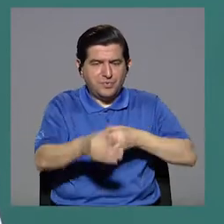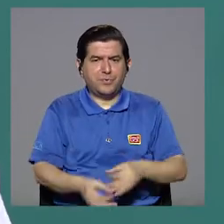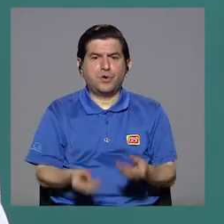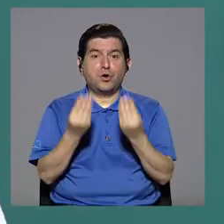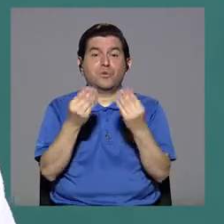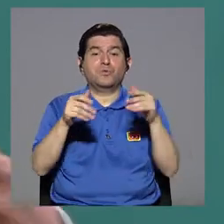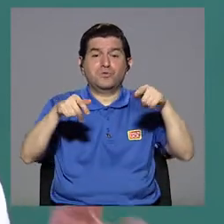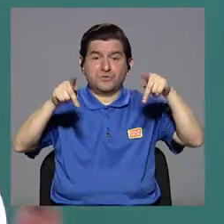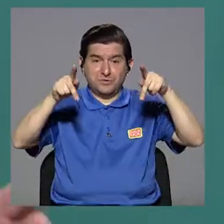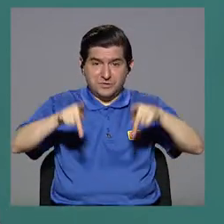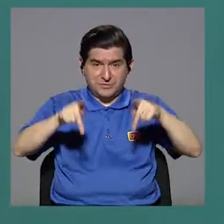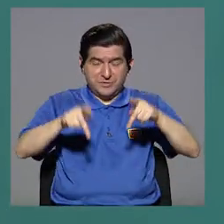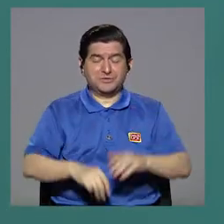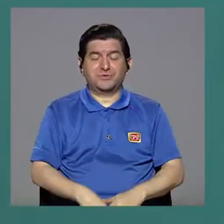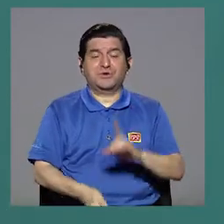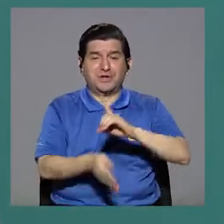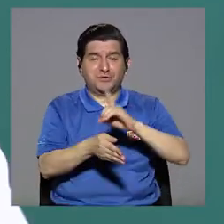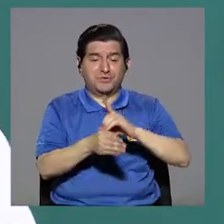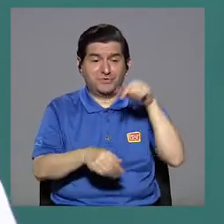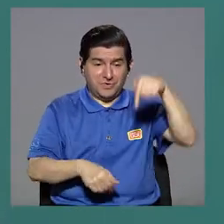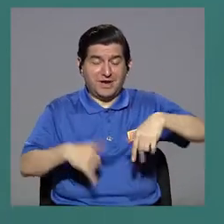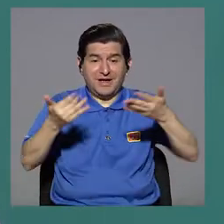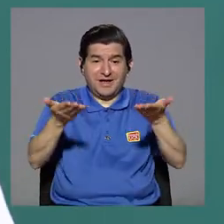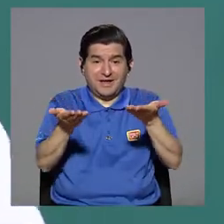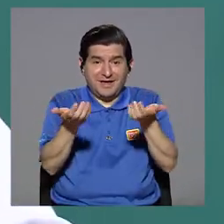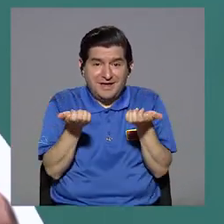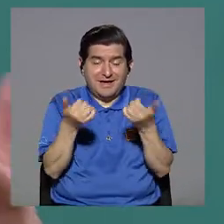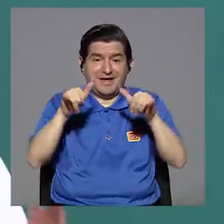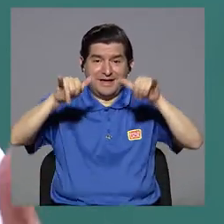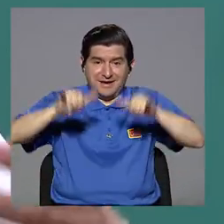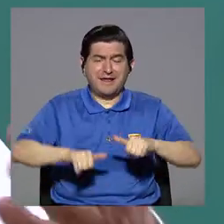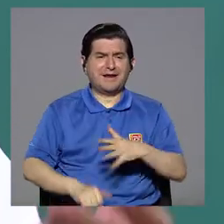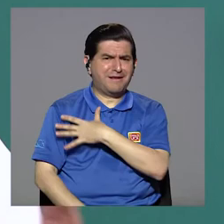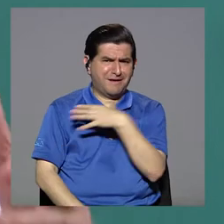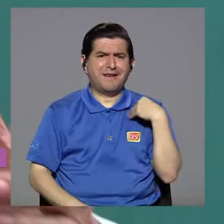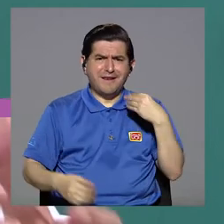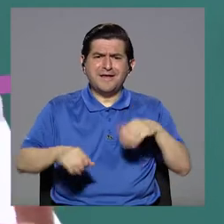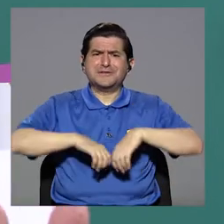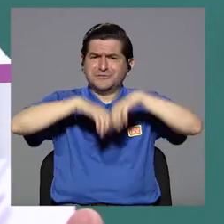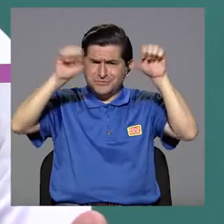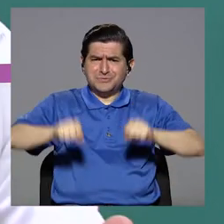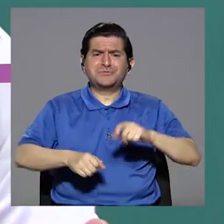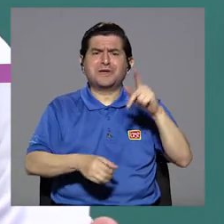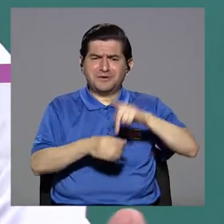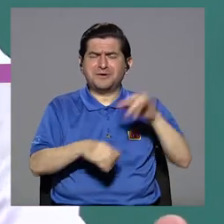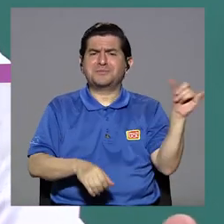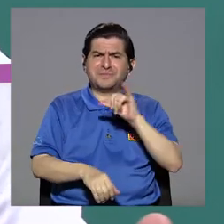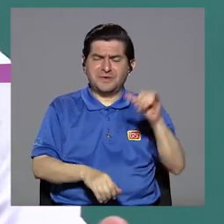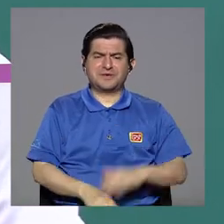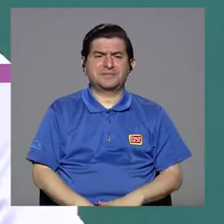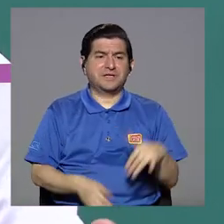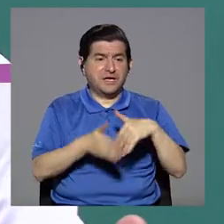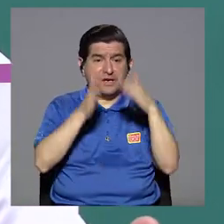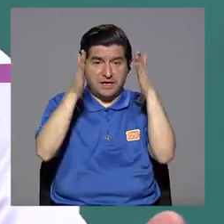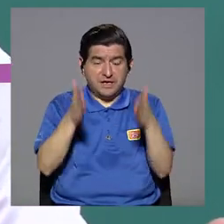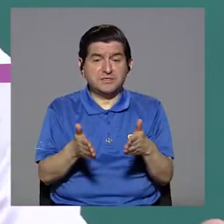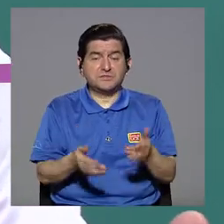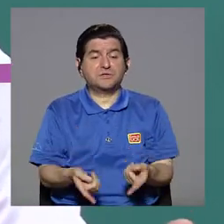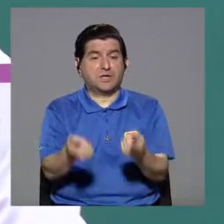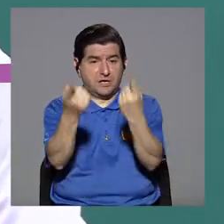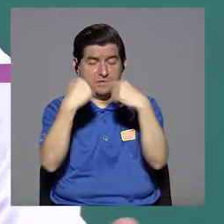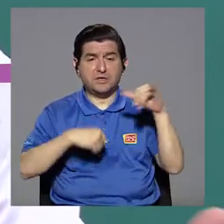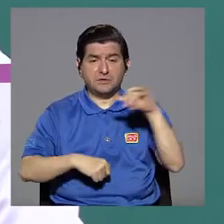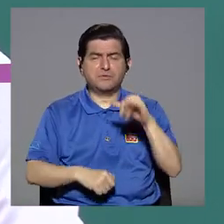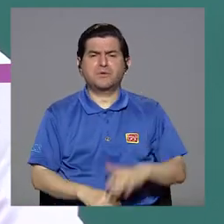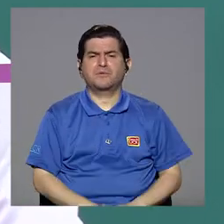y después muchos de ellos se querían quedar aquí porque era una nueva modalidad y vieron el sistema y les gustaba mucho y han participado igual los